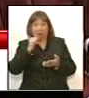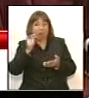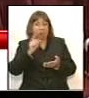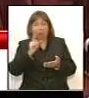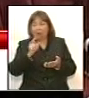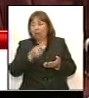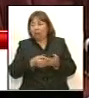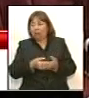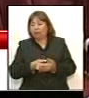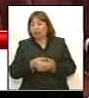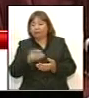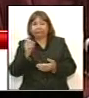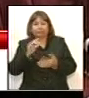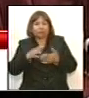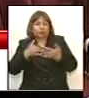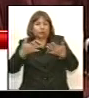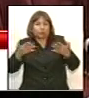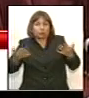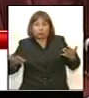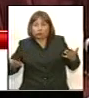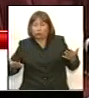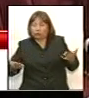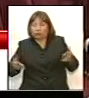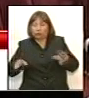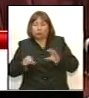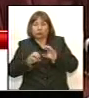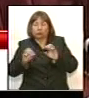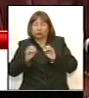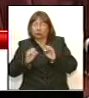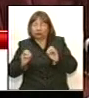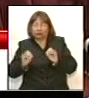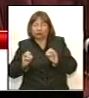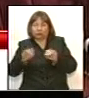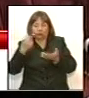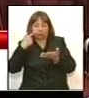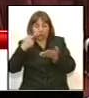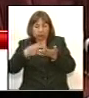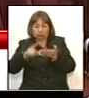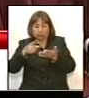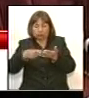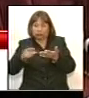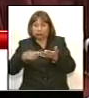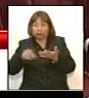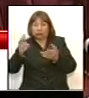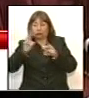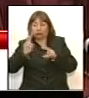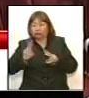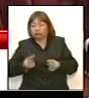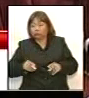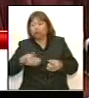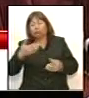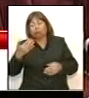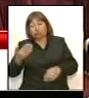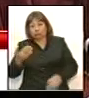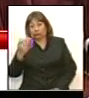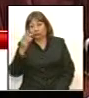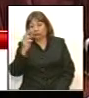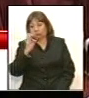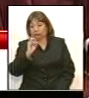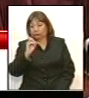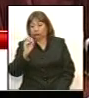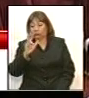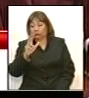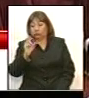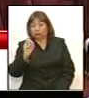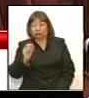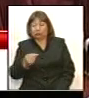Hay... No existe, o hasta el momento no existe un control debido de los venezolanos, ¿no? Se sabe que hay 630.000 hasta